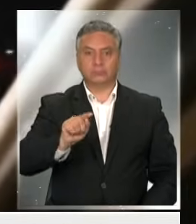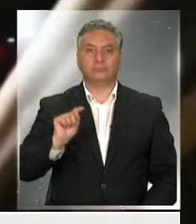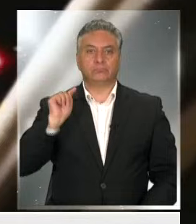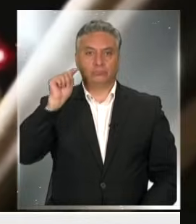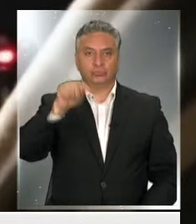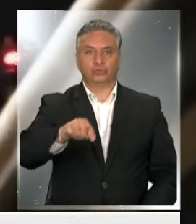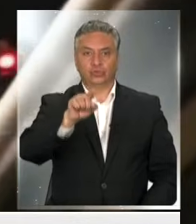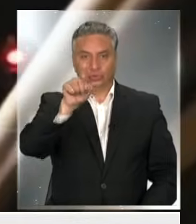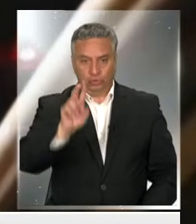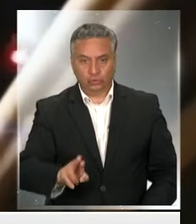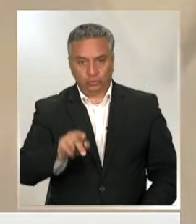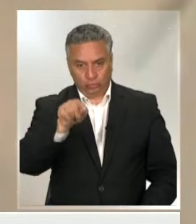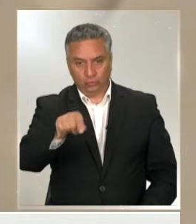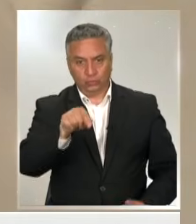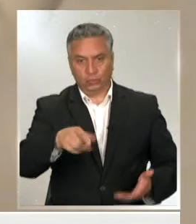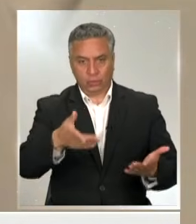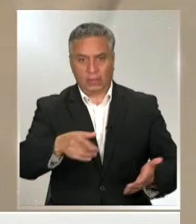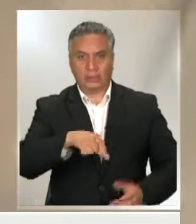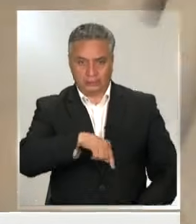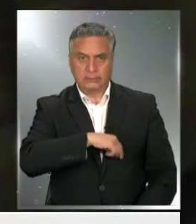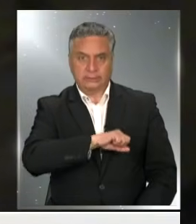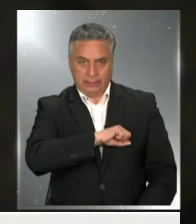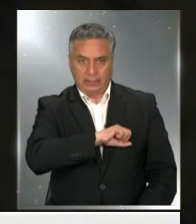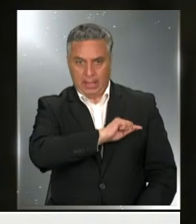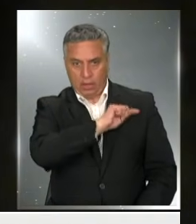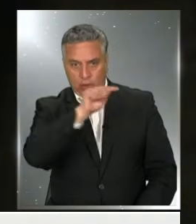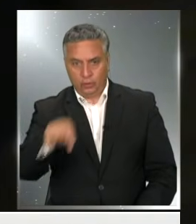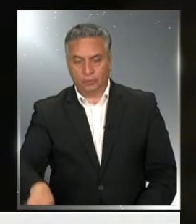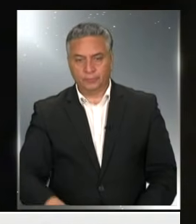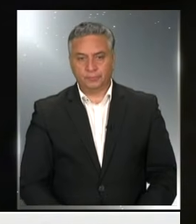sur en la región metropolitana.